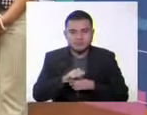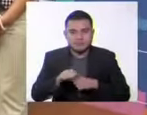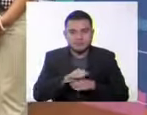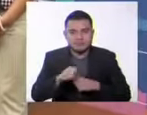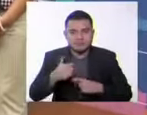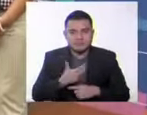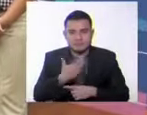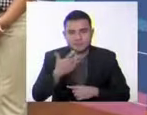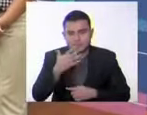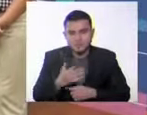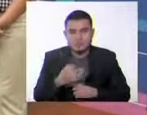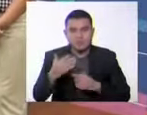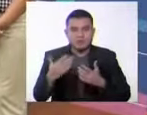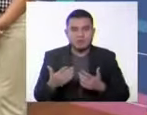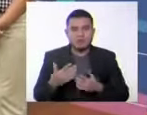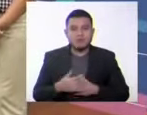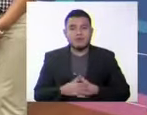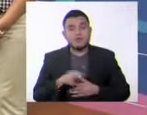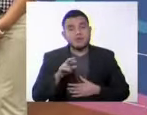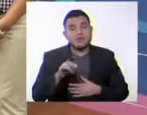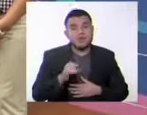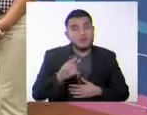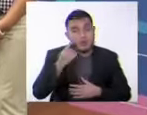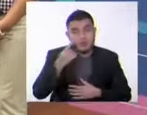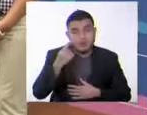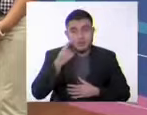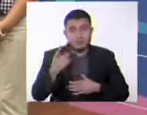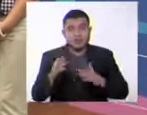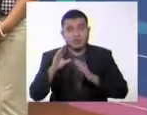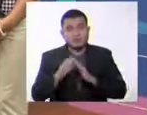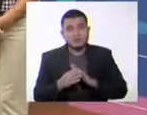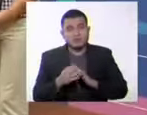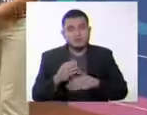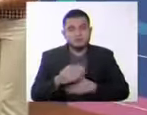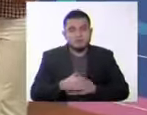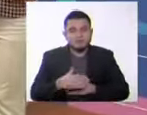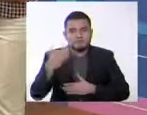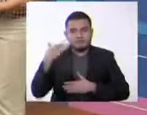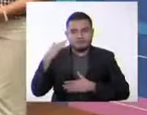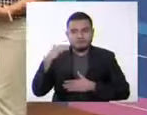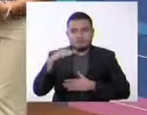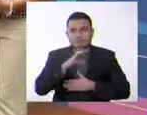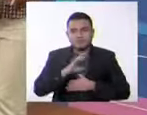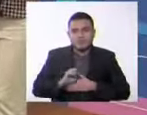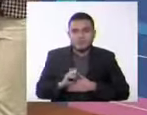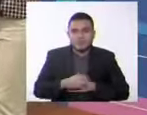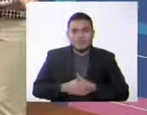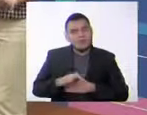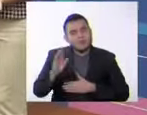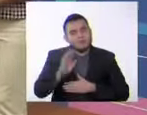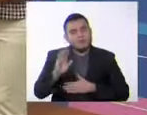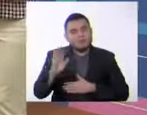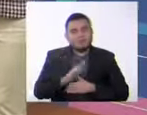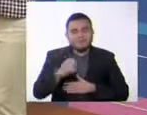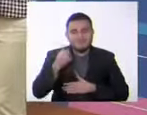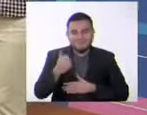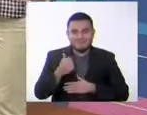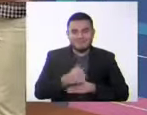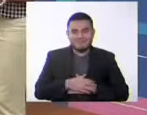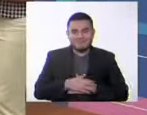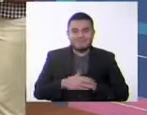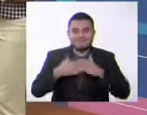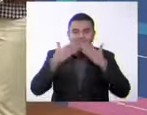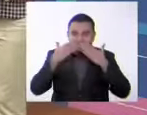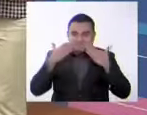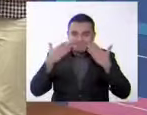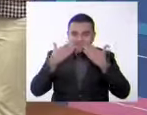ver con la valoración y el cuidado del patrimonio cultural. Mayra, ¿qué tal? ¿Cómo estás? ¿Qué tal, Luis? Pues muy bien y muy contenta